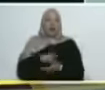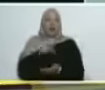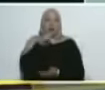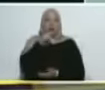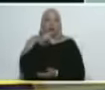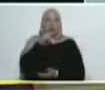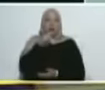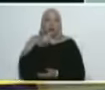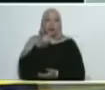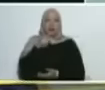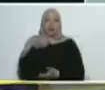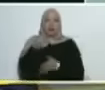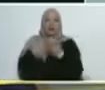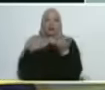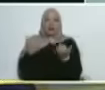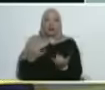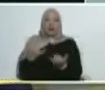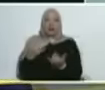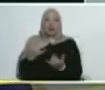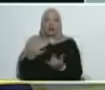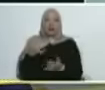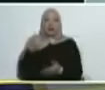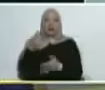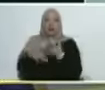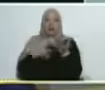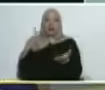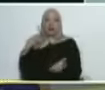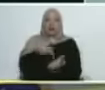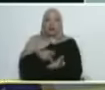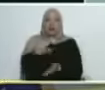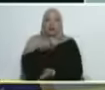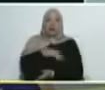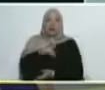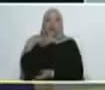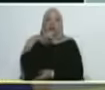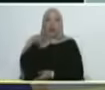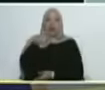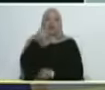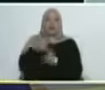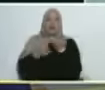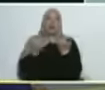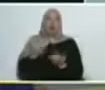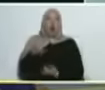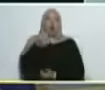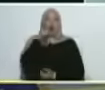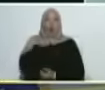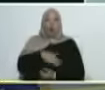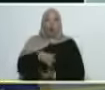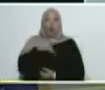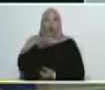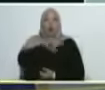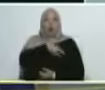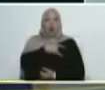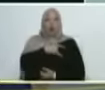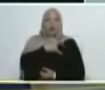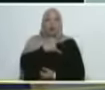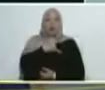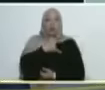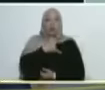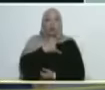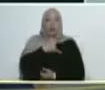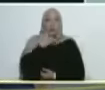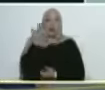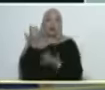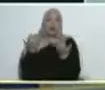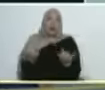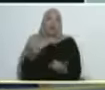Esta generación se levantó luchando en los liceos, en los barrios, en las universidades, y buena parte